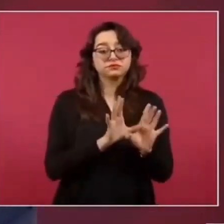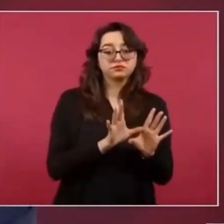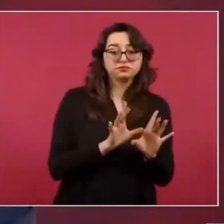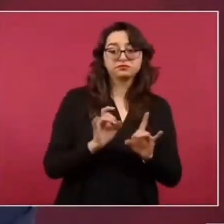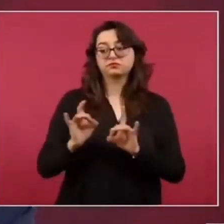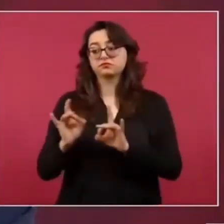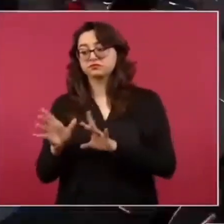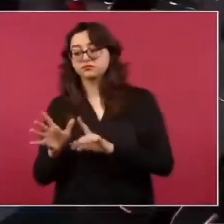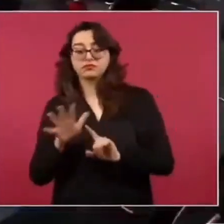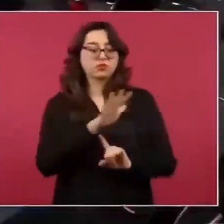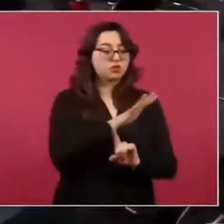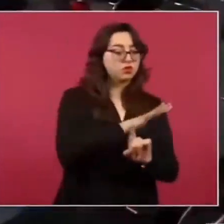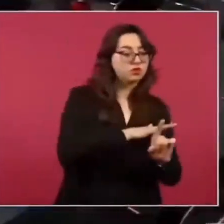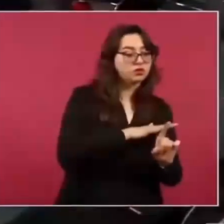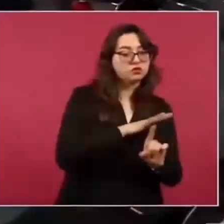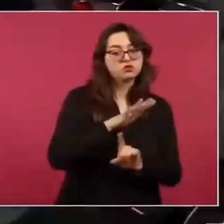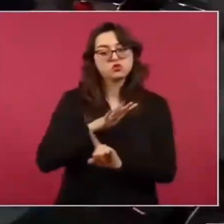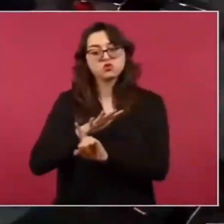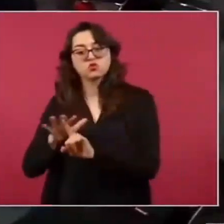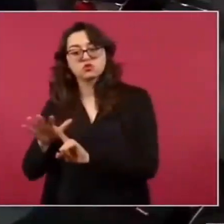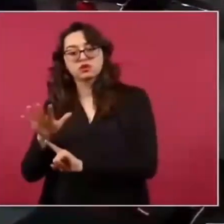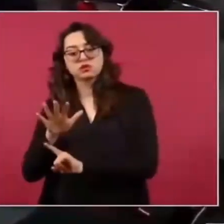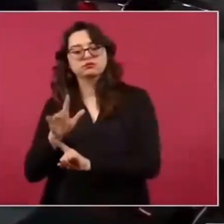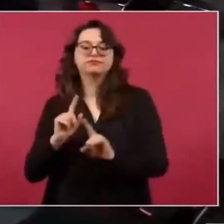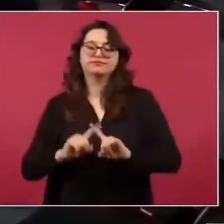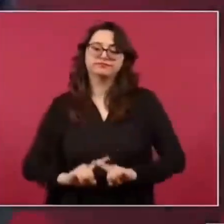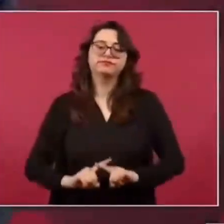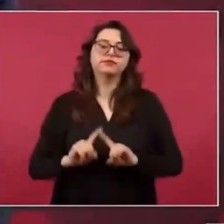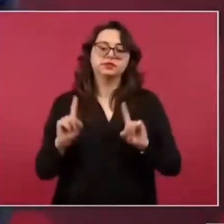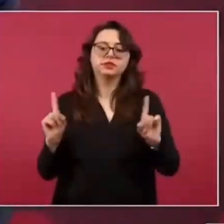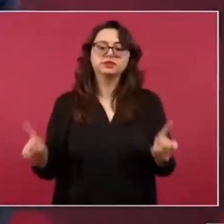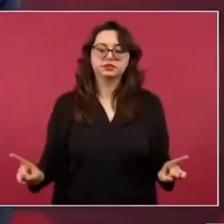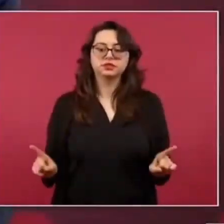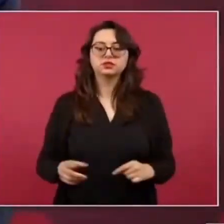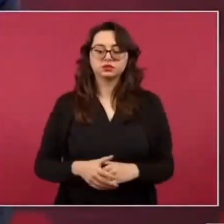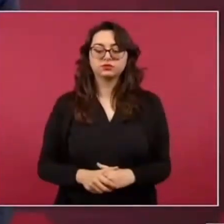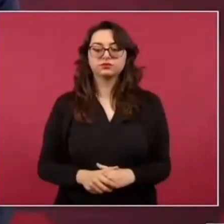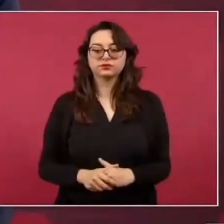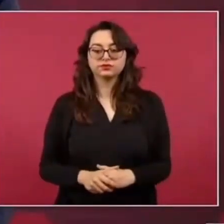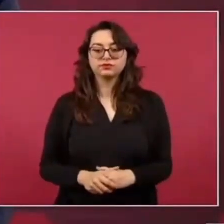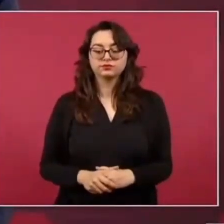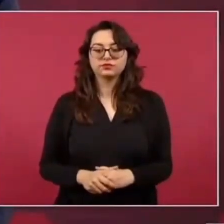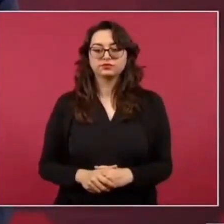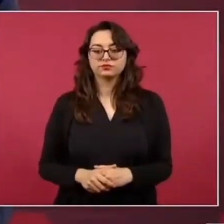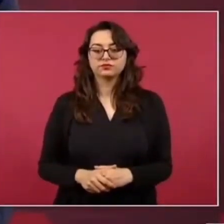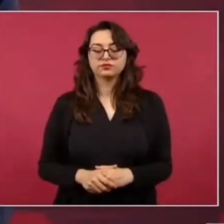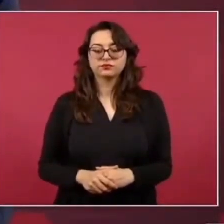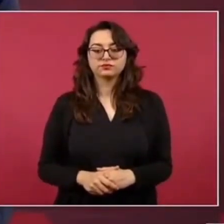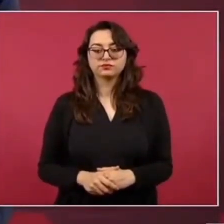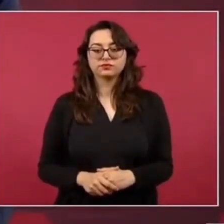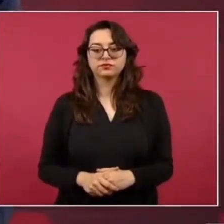distintas. Y él lo sabe. Él sabe.